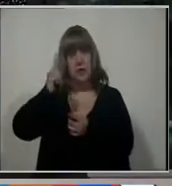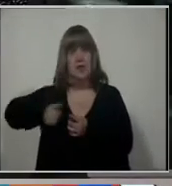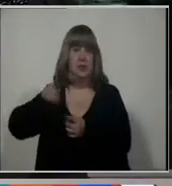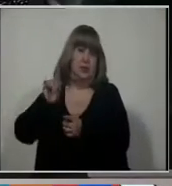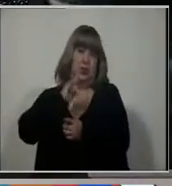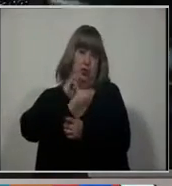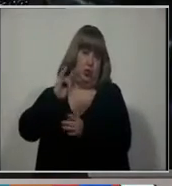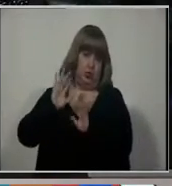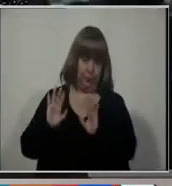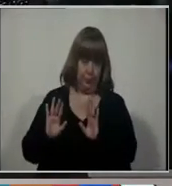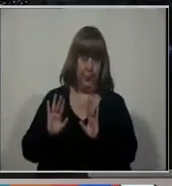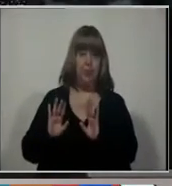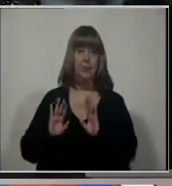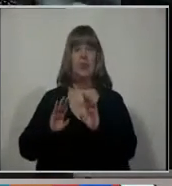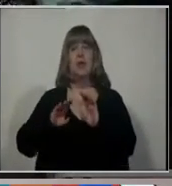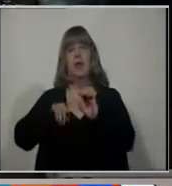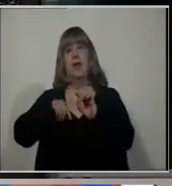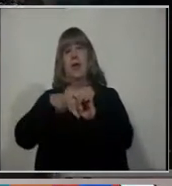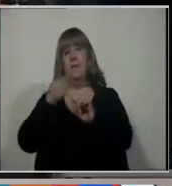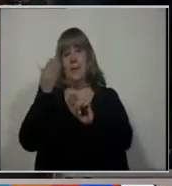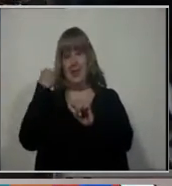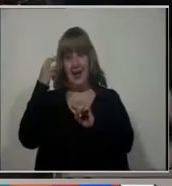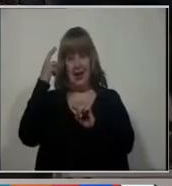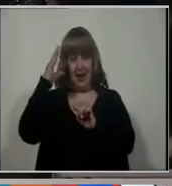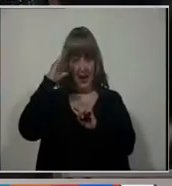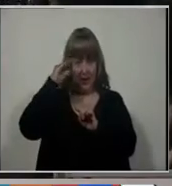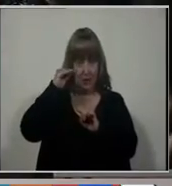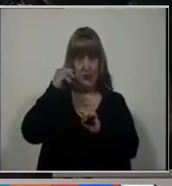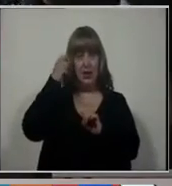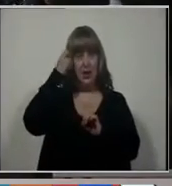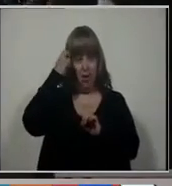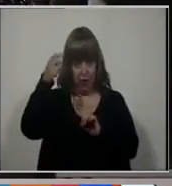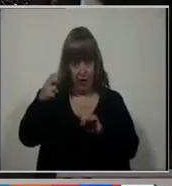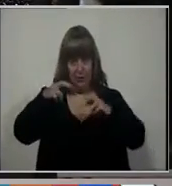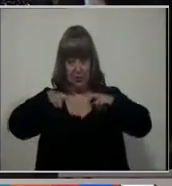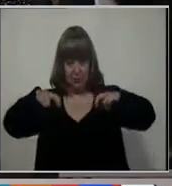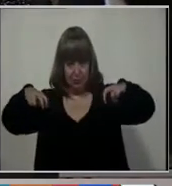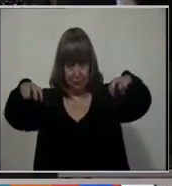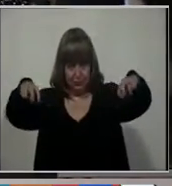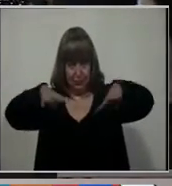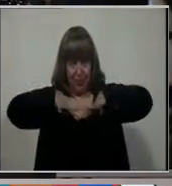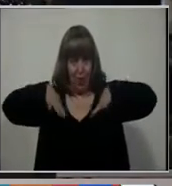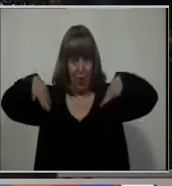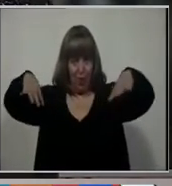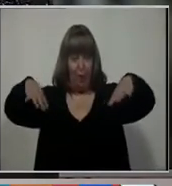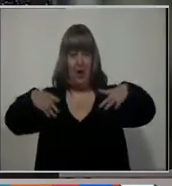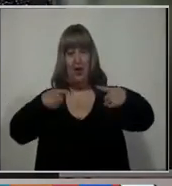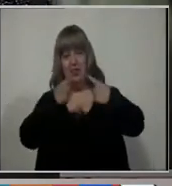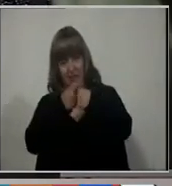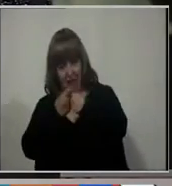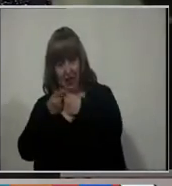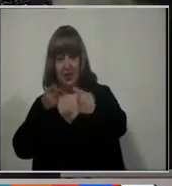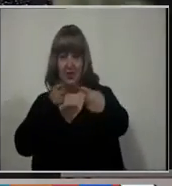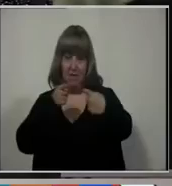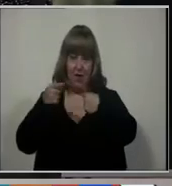miércoles en el Congreso. Claro. Como que van a delimitar ahí las reglas del juego, si se quiere. Sí. Hay algunas versiones,